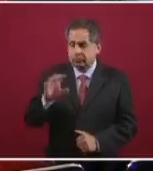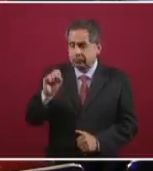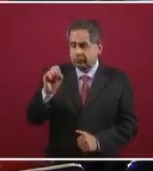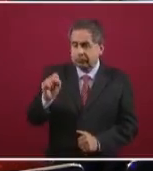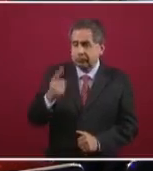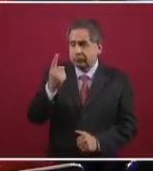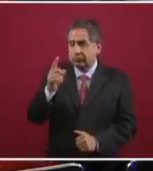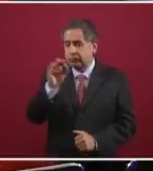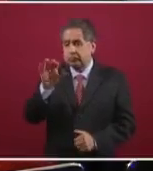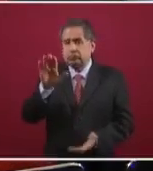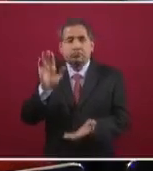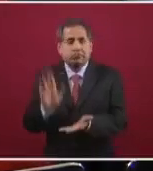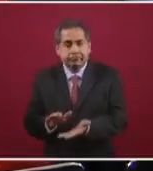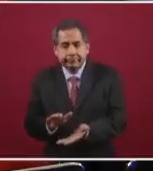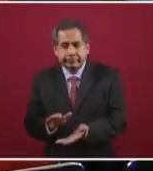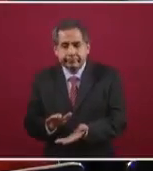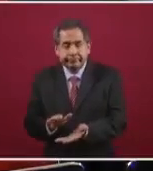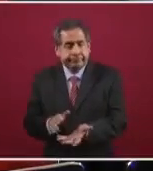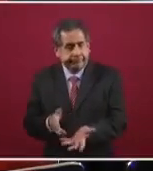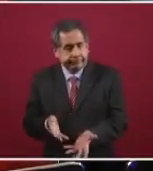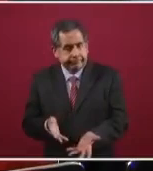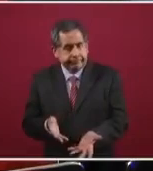¡61% menos!